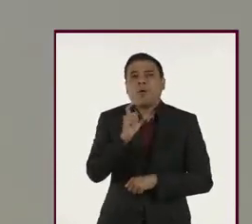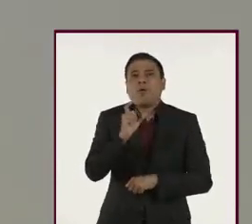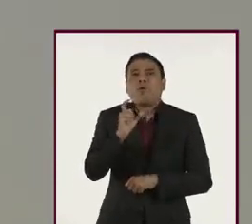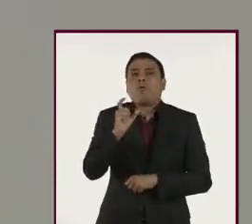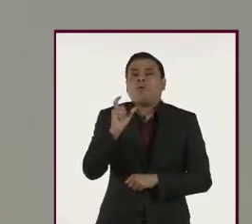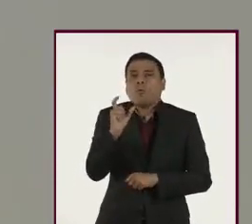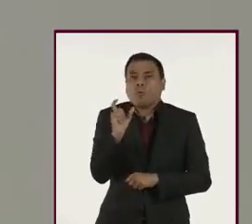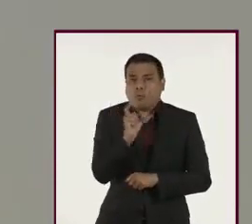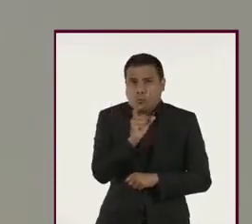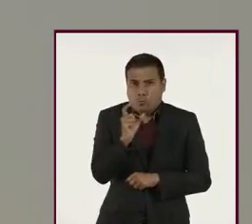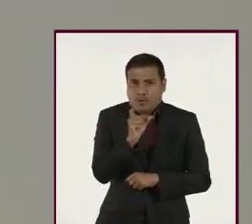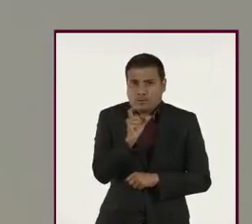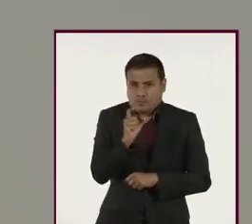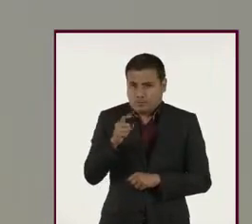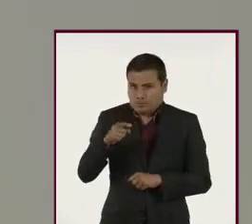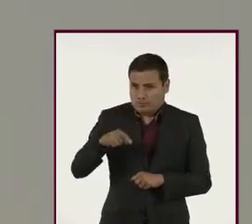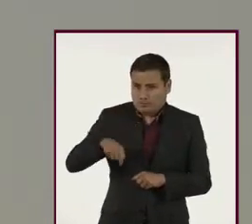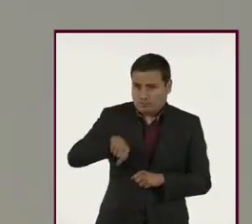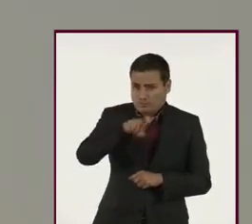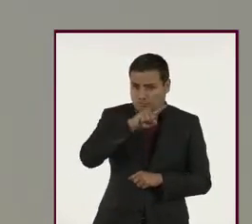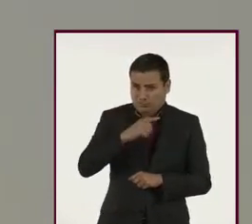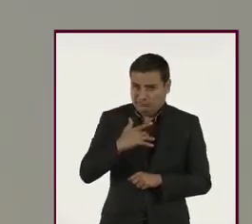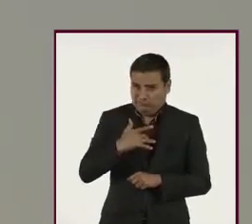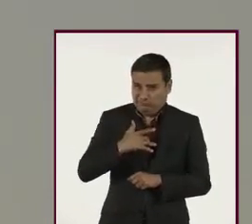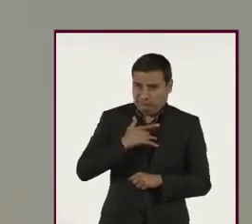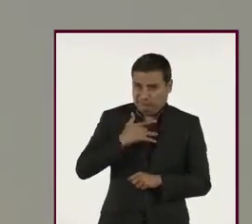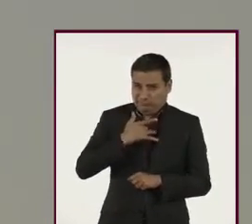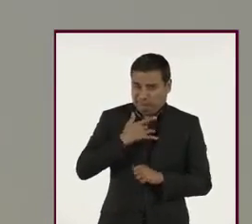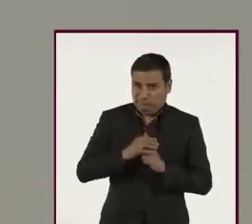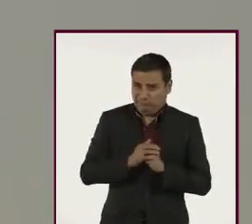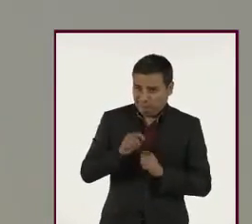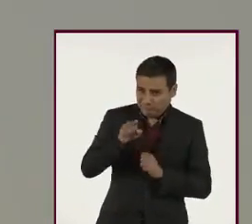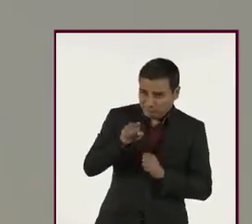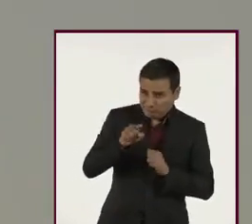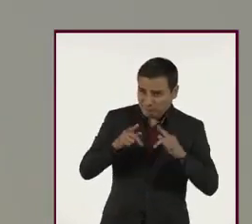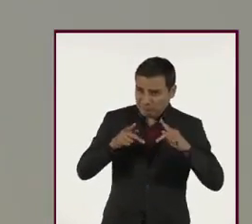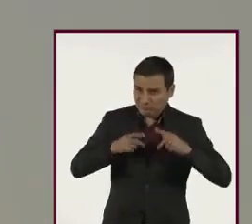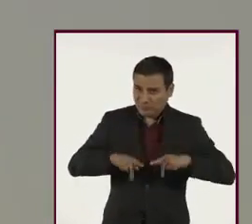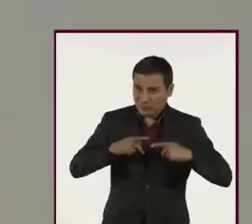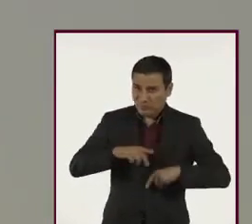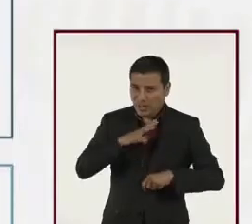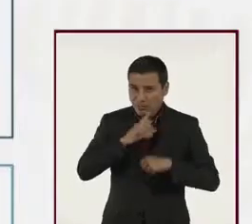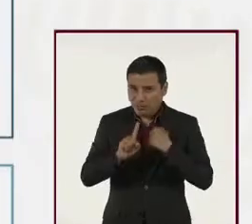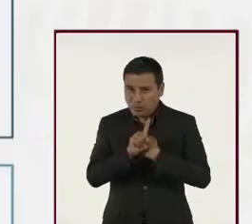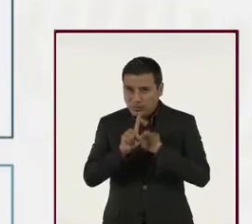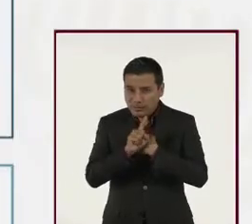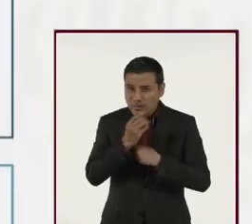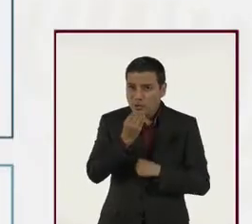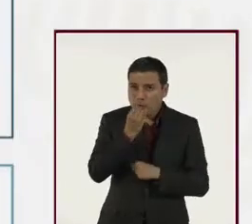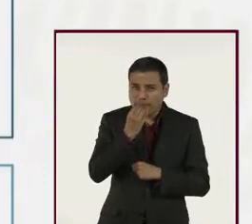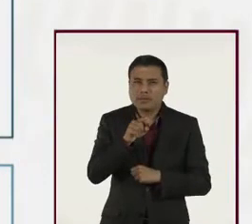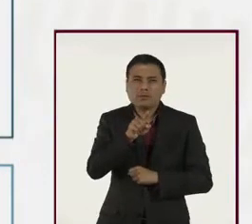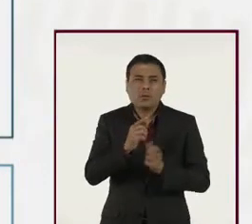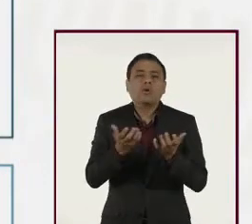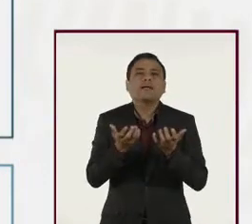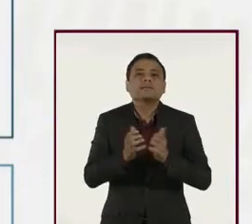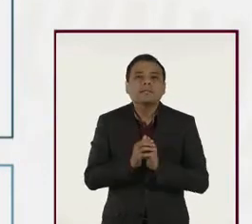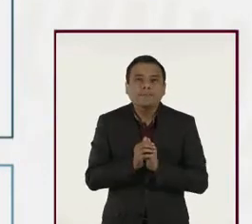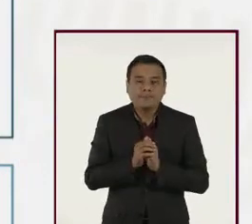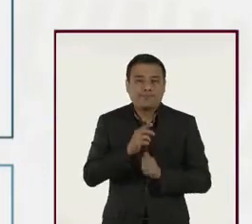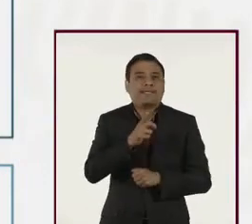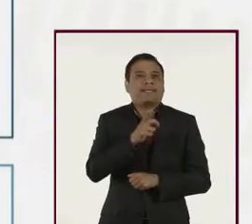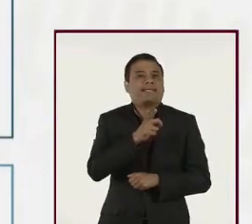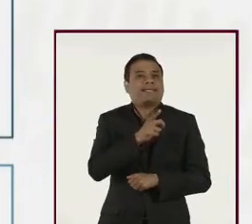identificados o sospechamos de alguna conducta alimentaria de riesgo, ¿qué tendremos que hacer? Bueno, lo primero es que se requiere un